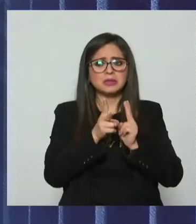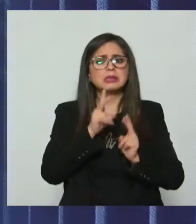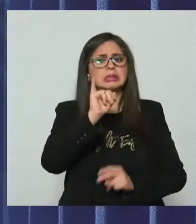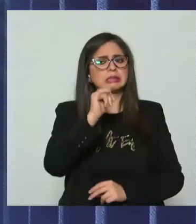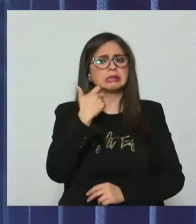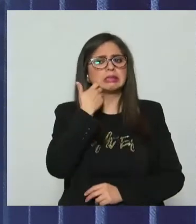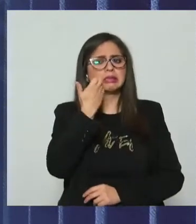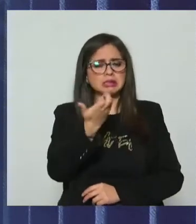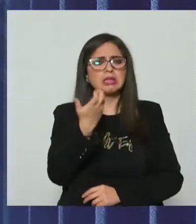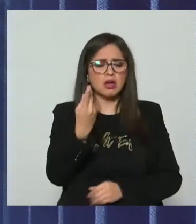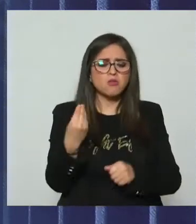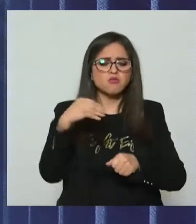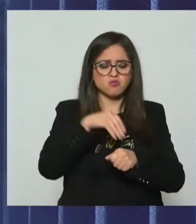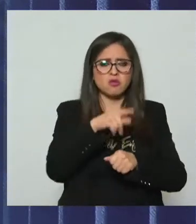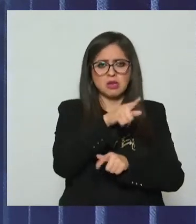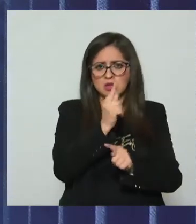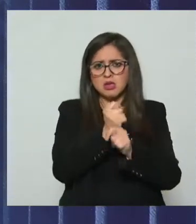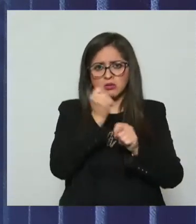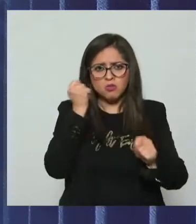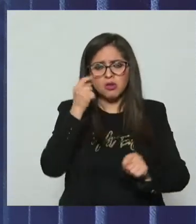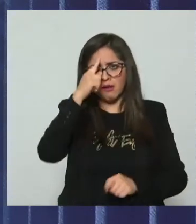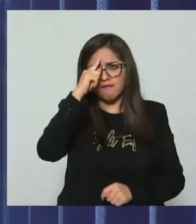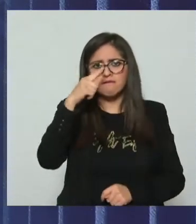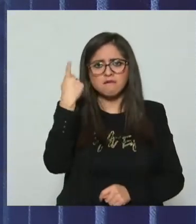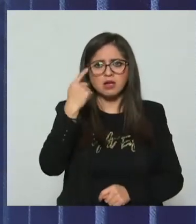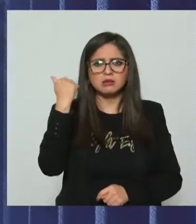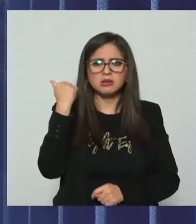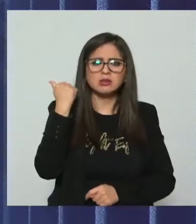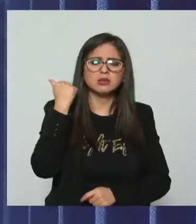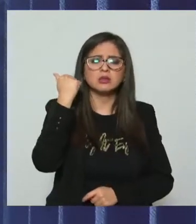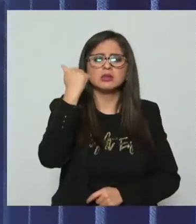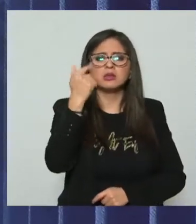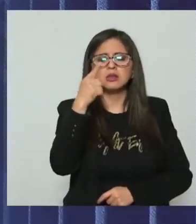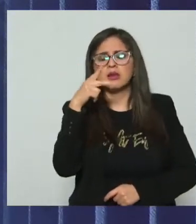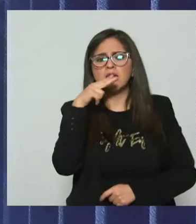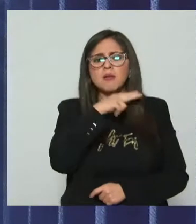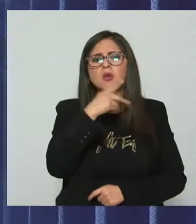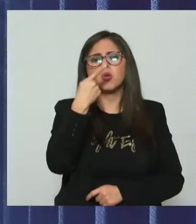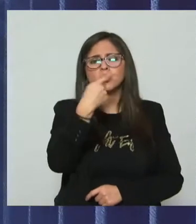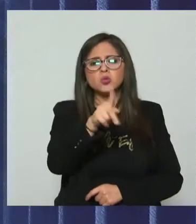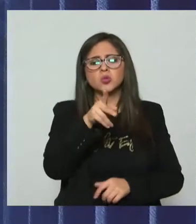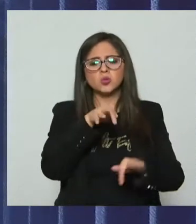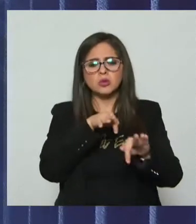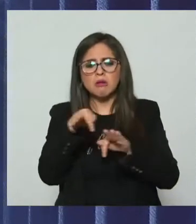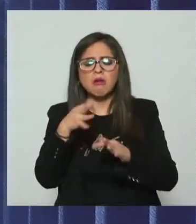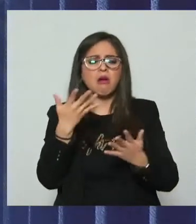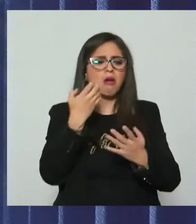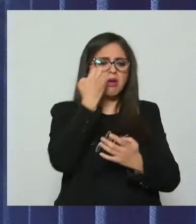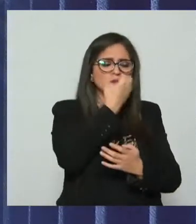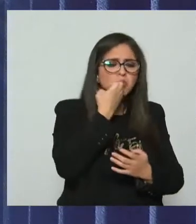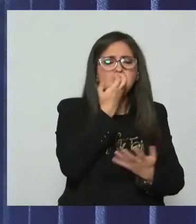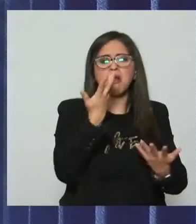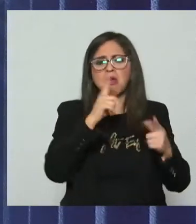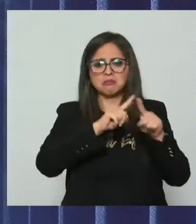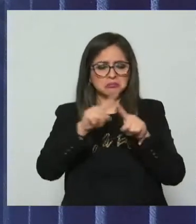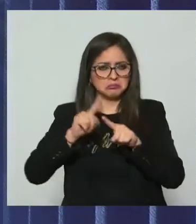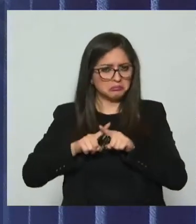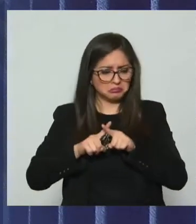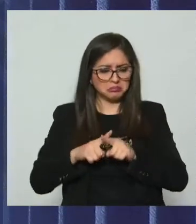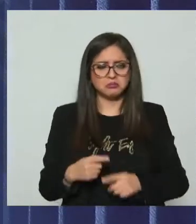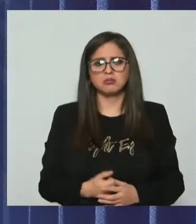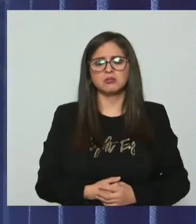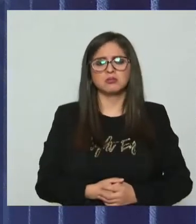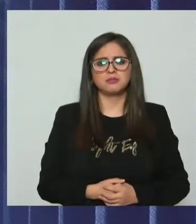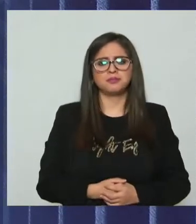que haya un transporte porque los llevaría prácticamente muy rápido a sus destinos, tanto a las escuelas como a los trabajos.